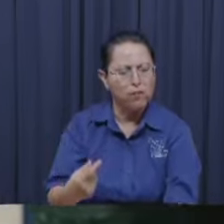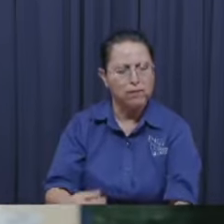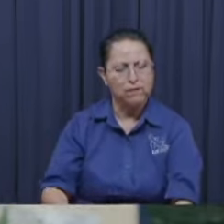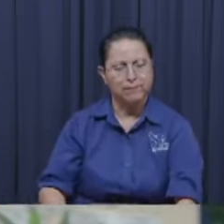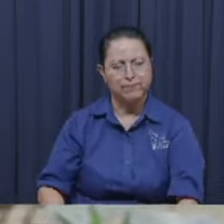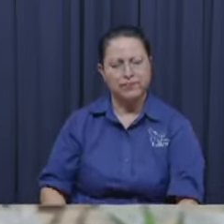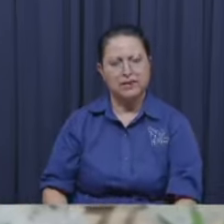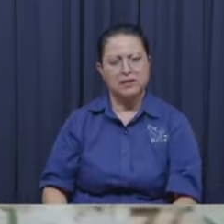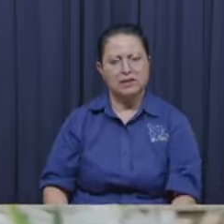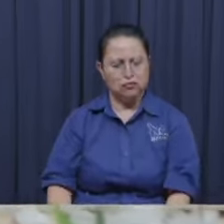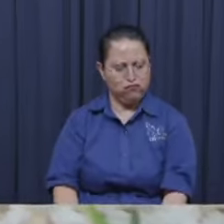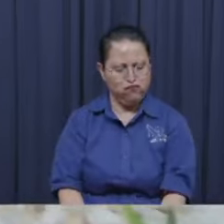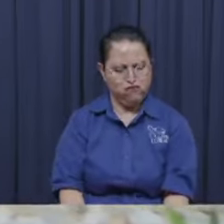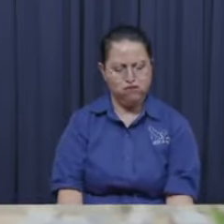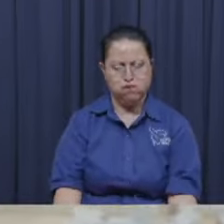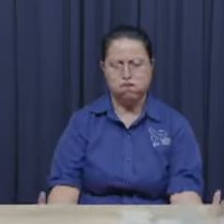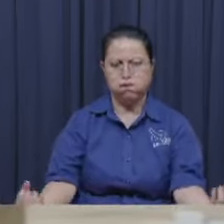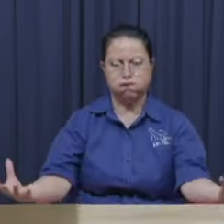Nunca va a llover.